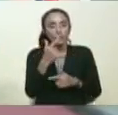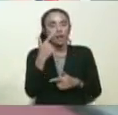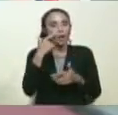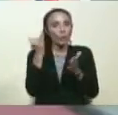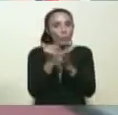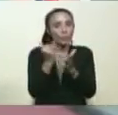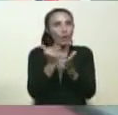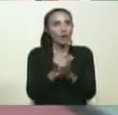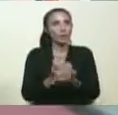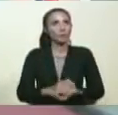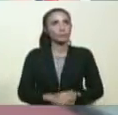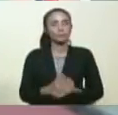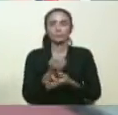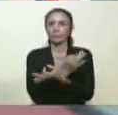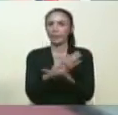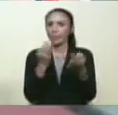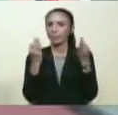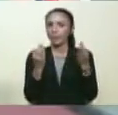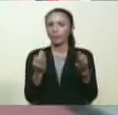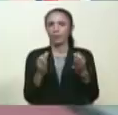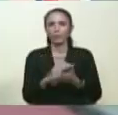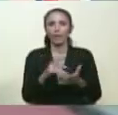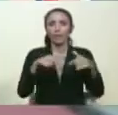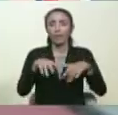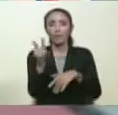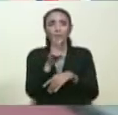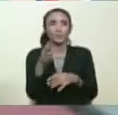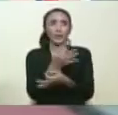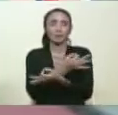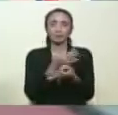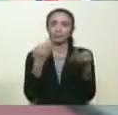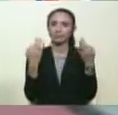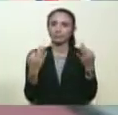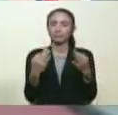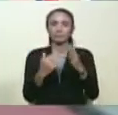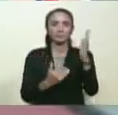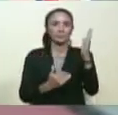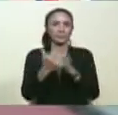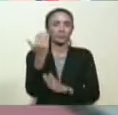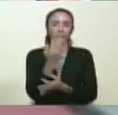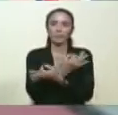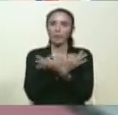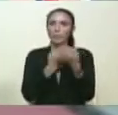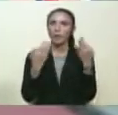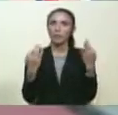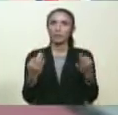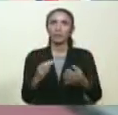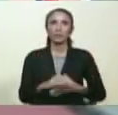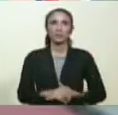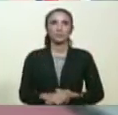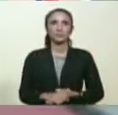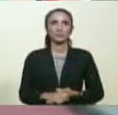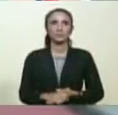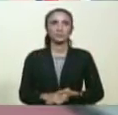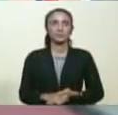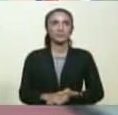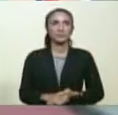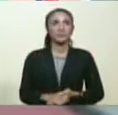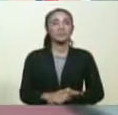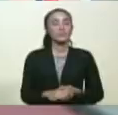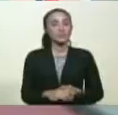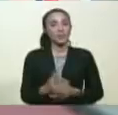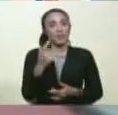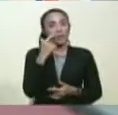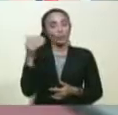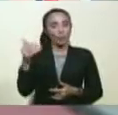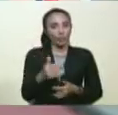ver la maravilla que es Venezuela, la potencia que tiene Venezuela. Y aquí les digo, venir